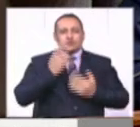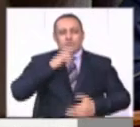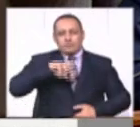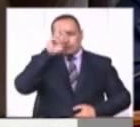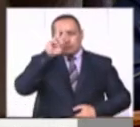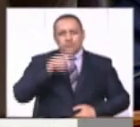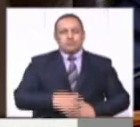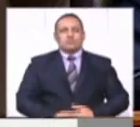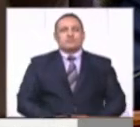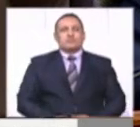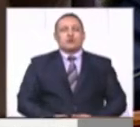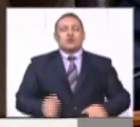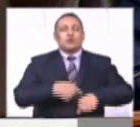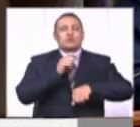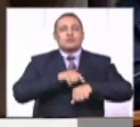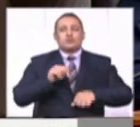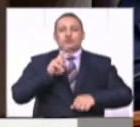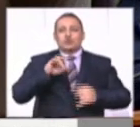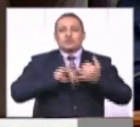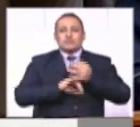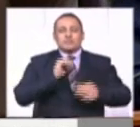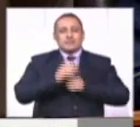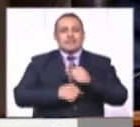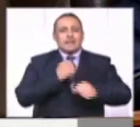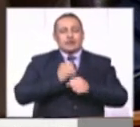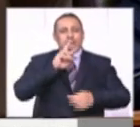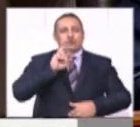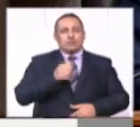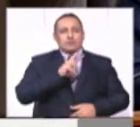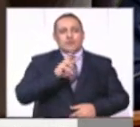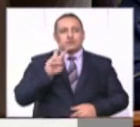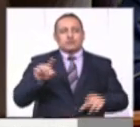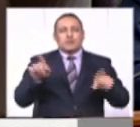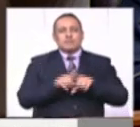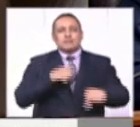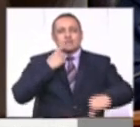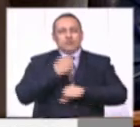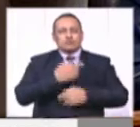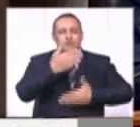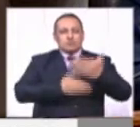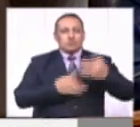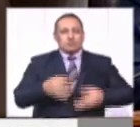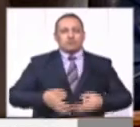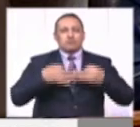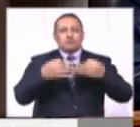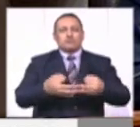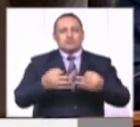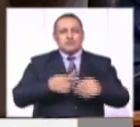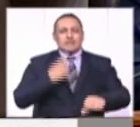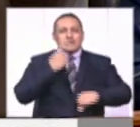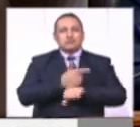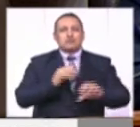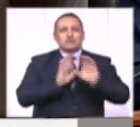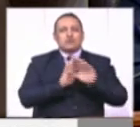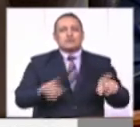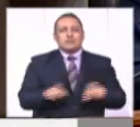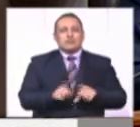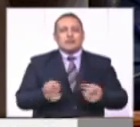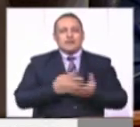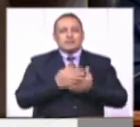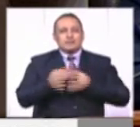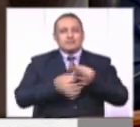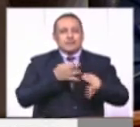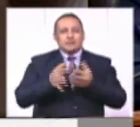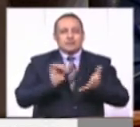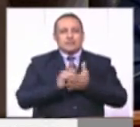República con fecha 2 de septiembre del 2022 el denunciante presenta un escrito de ampliación de la denuncia constitucional agregando que